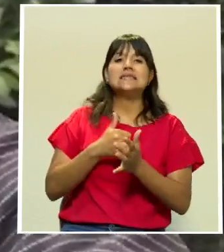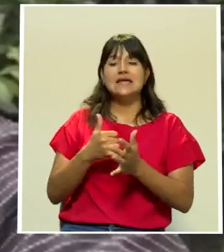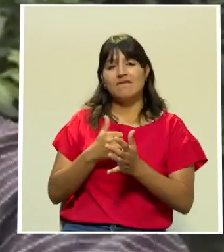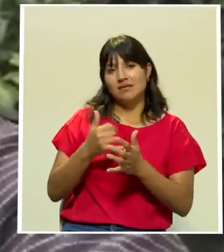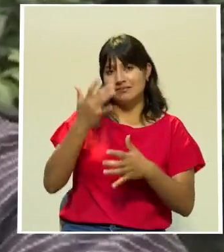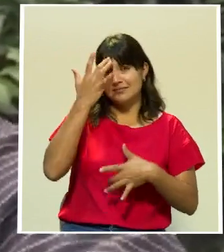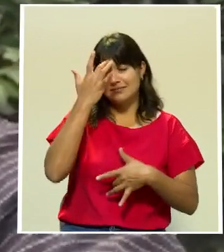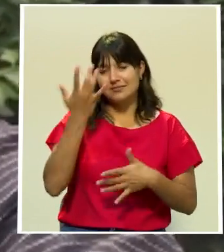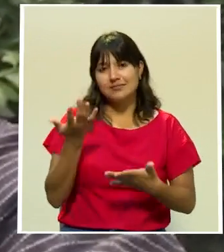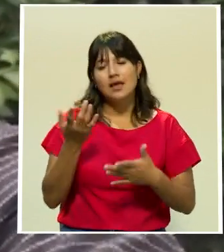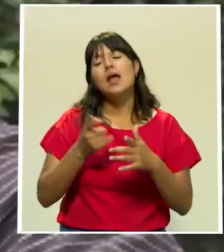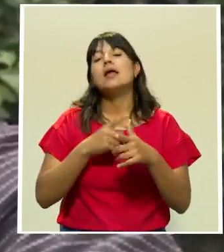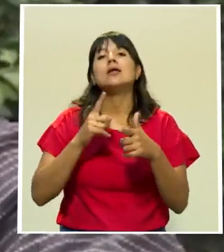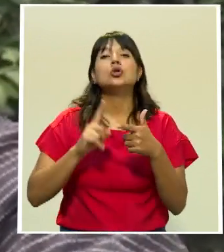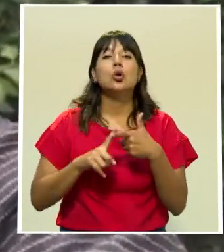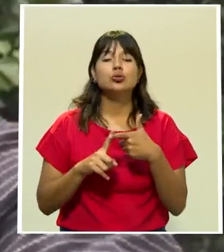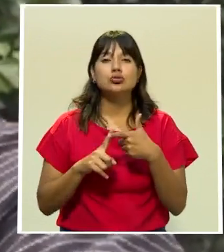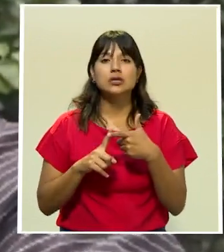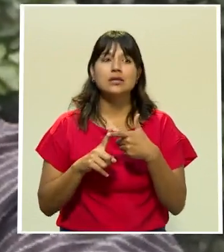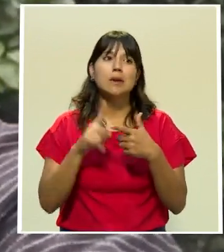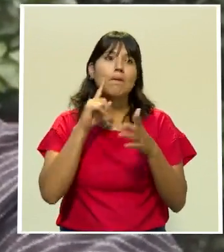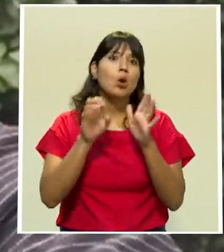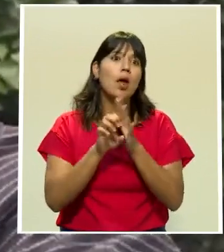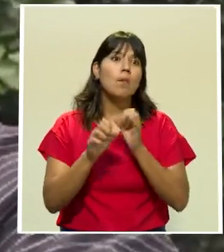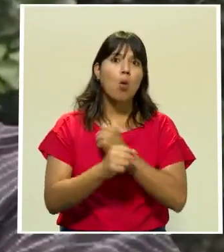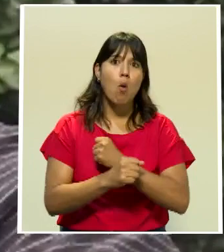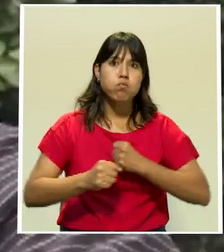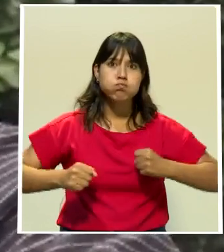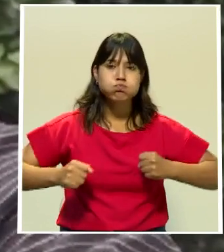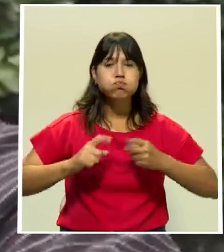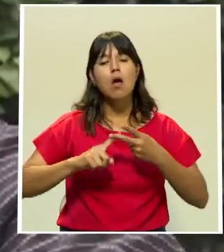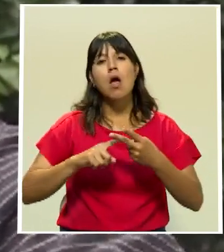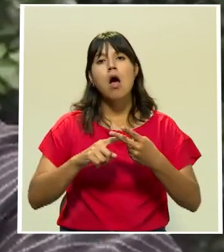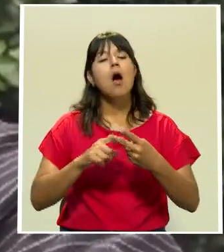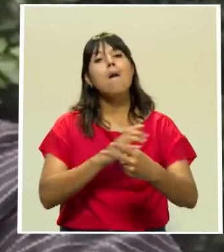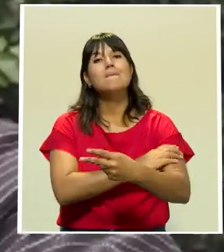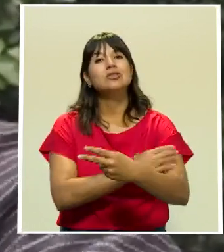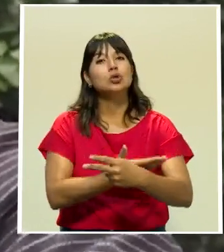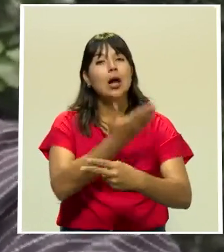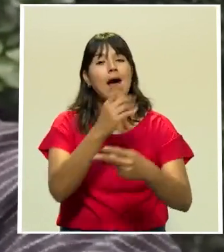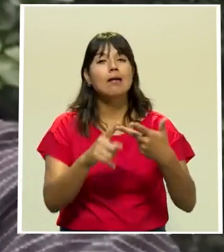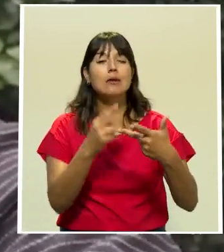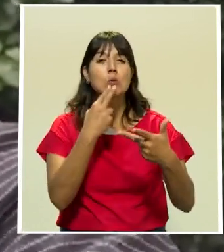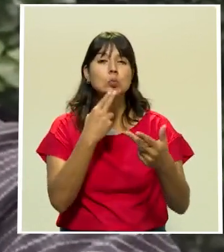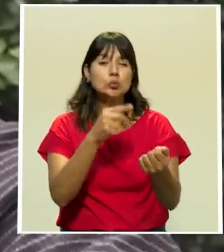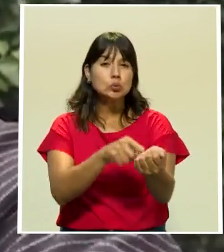condición. Entonces, la obesidad, la hipertensión, la diabetes, pero